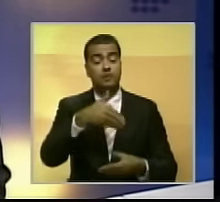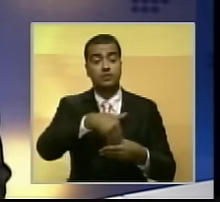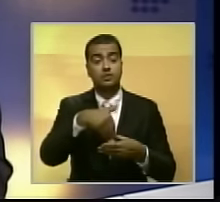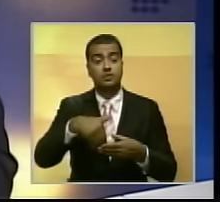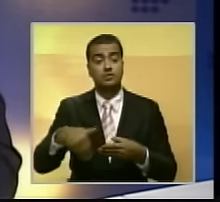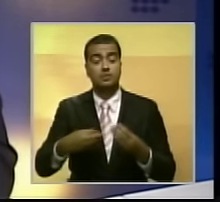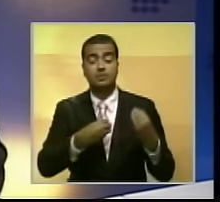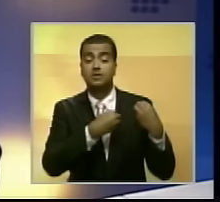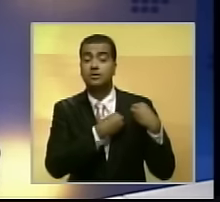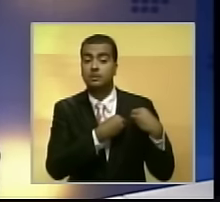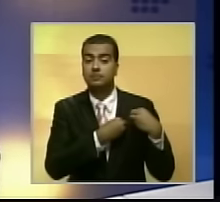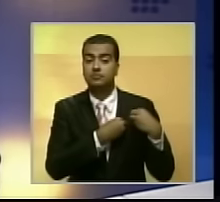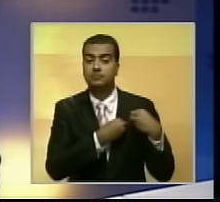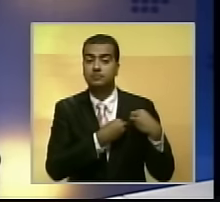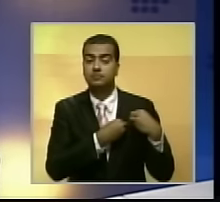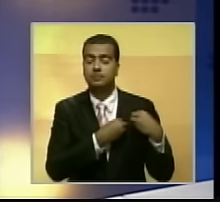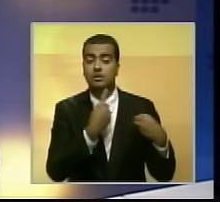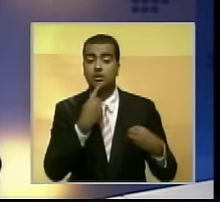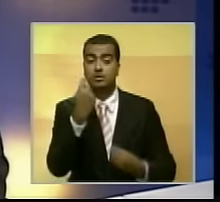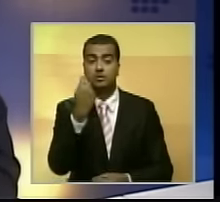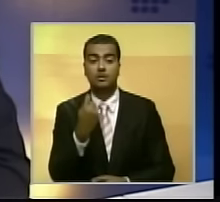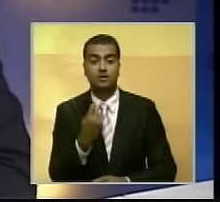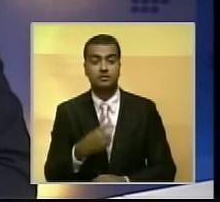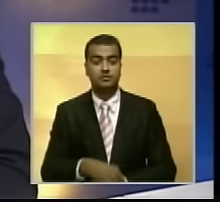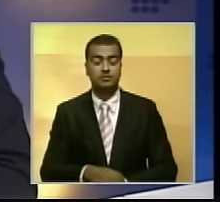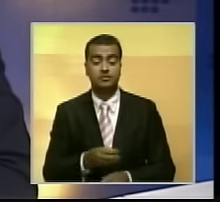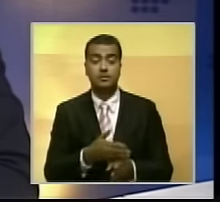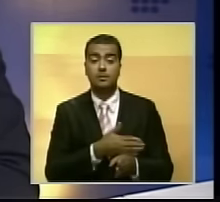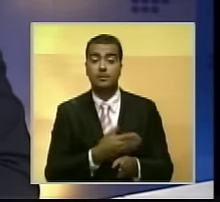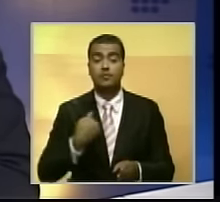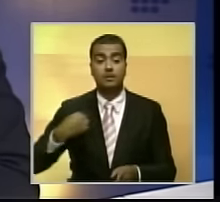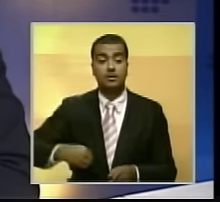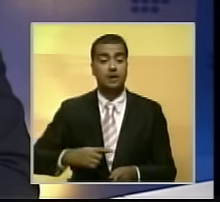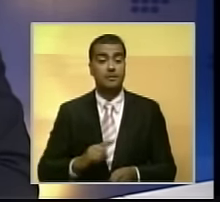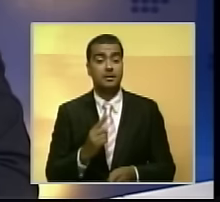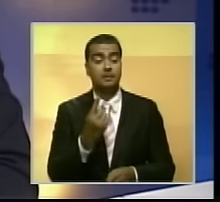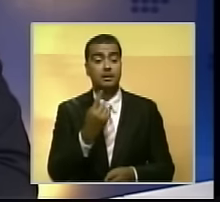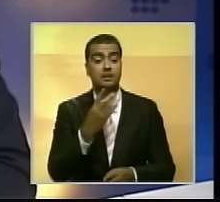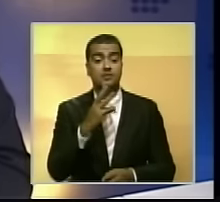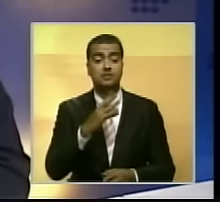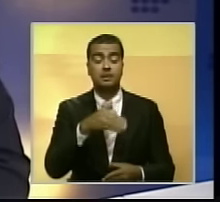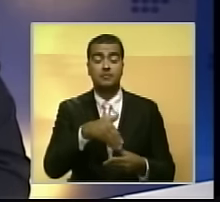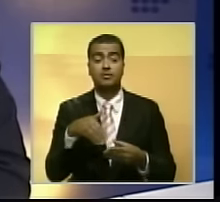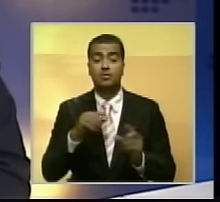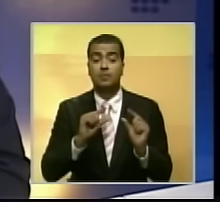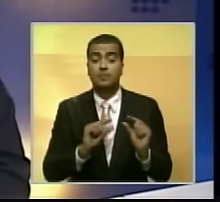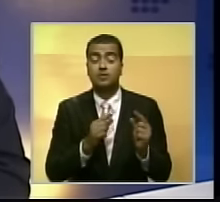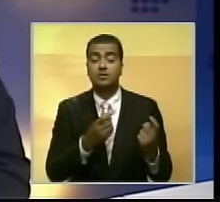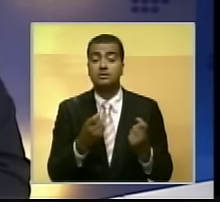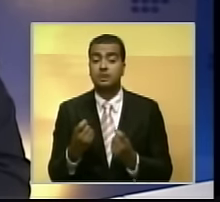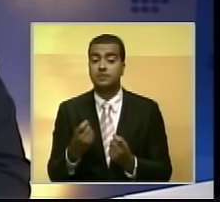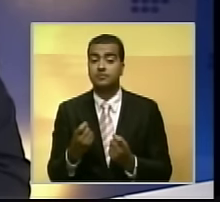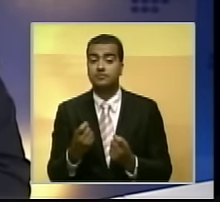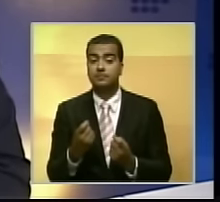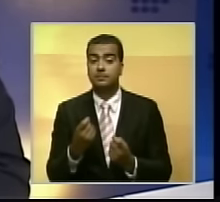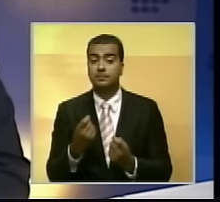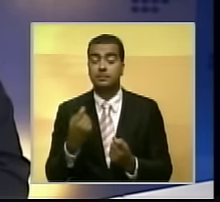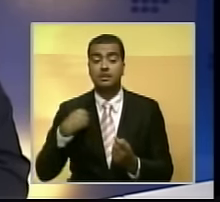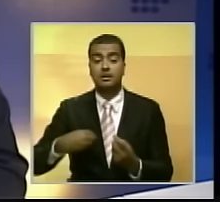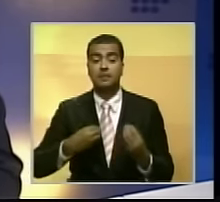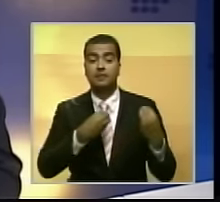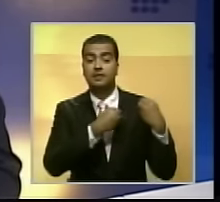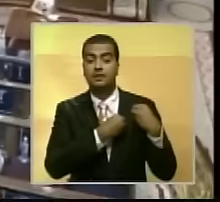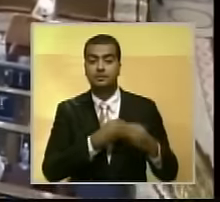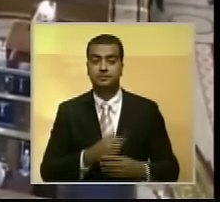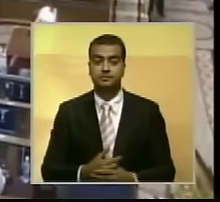de investidura en el Congreso de los Diputados. Esto tras obtener en la primera sesión 6 votos menos de los necesarios para asumir el